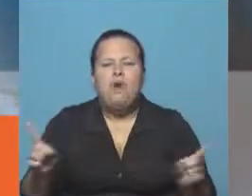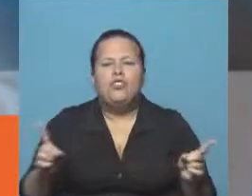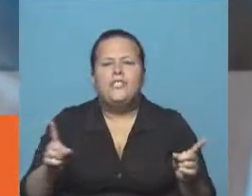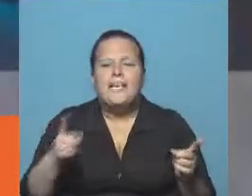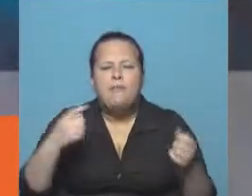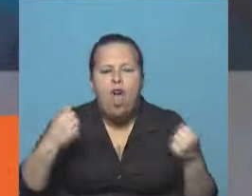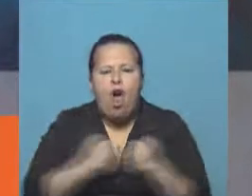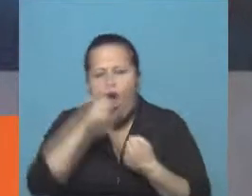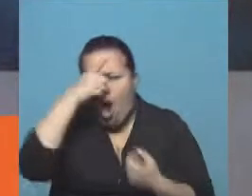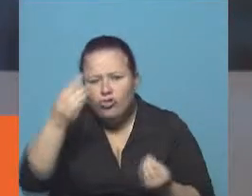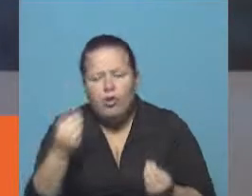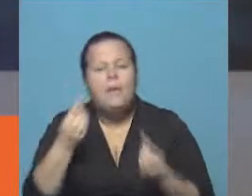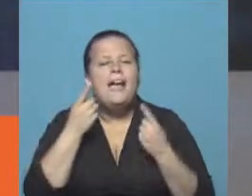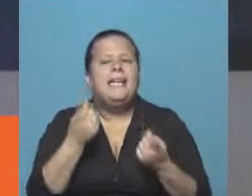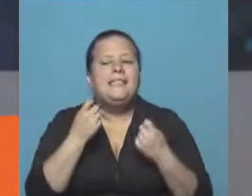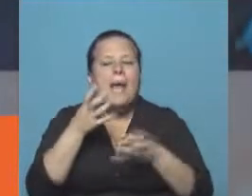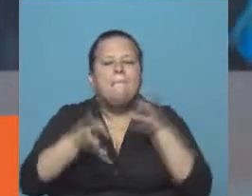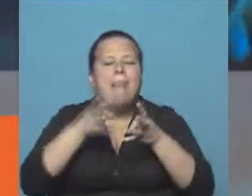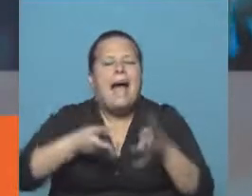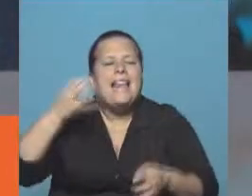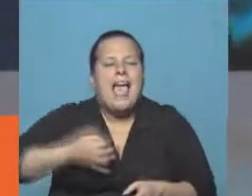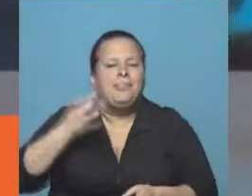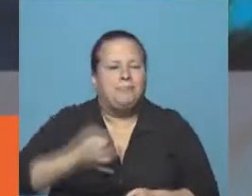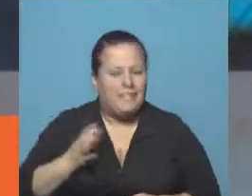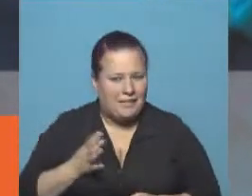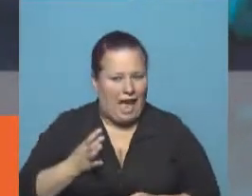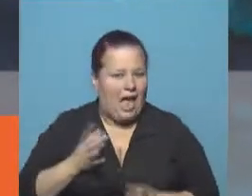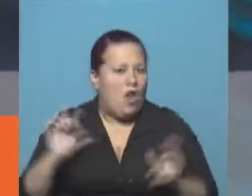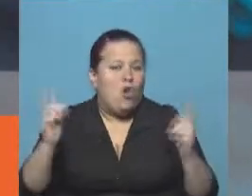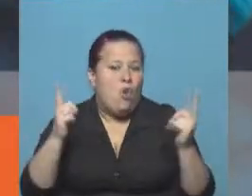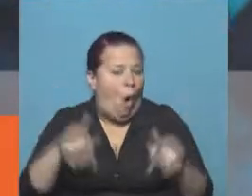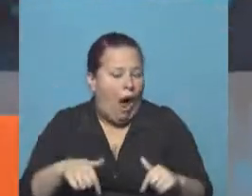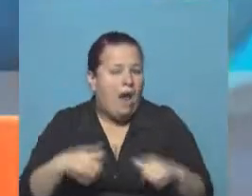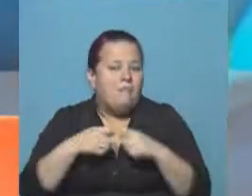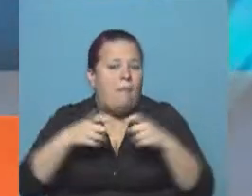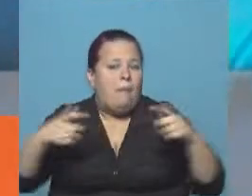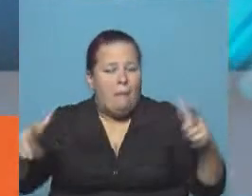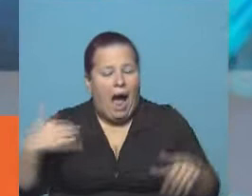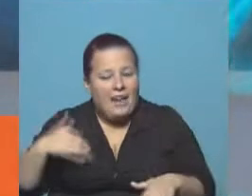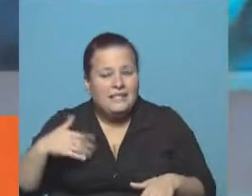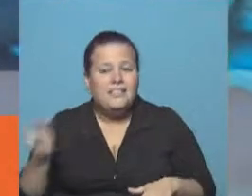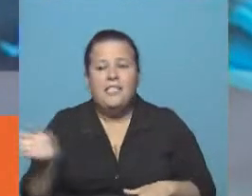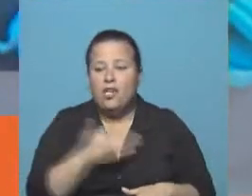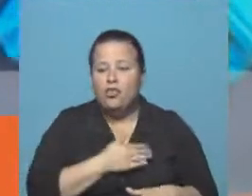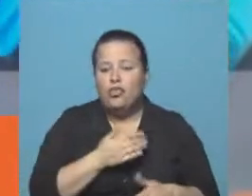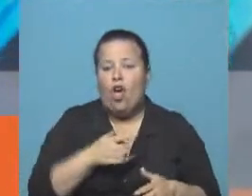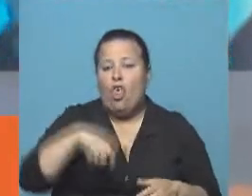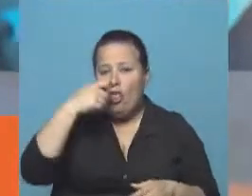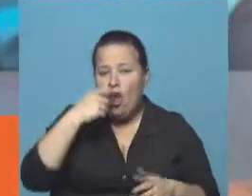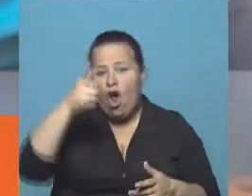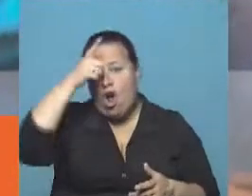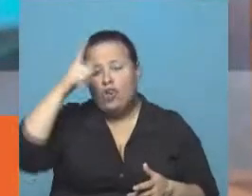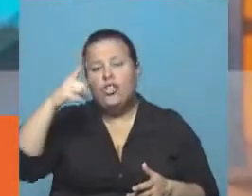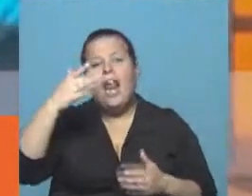de controlar, porque se requieren aparatos muy especiales que no están, y que además en la Argentina todo cuestión de doping lo controla